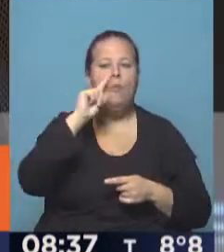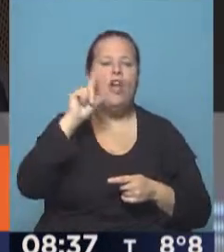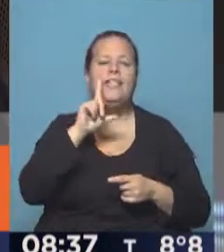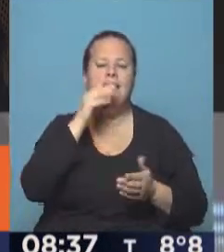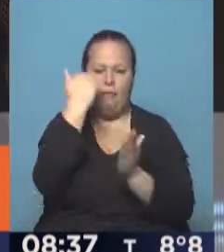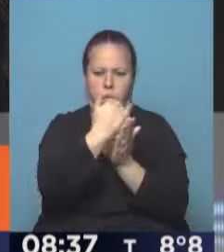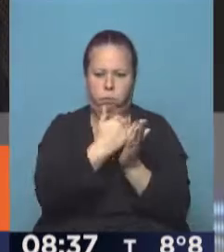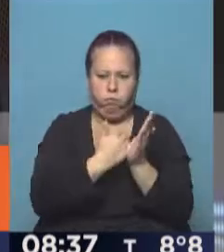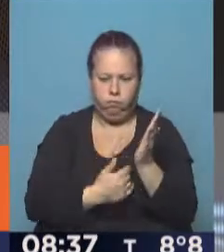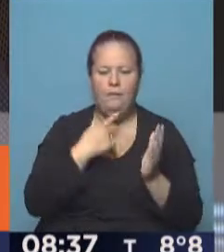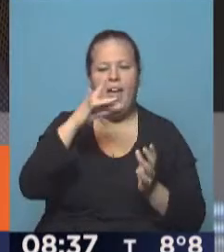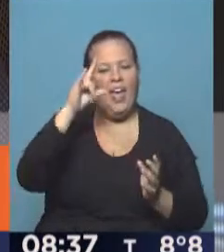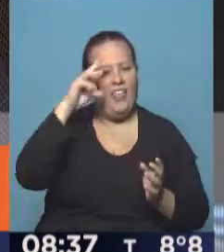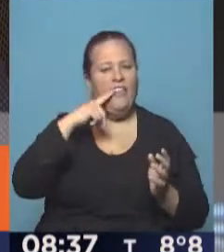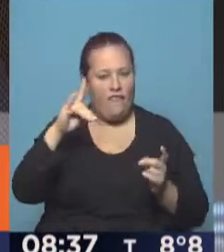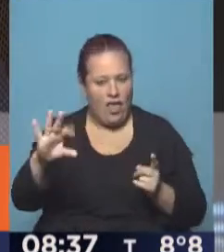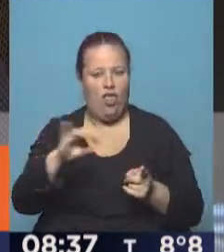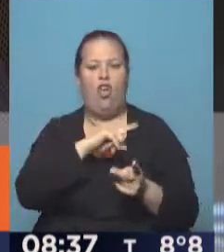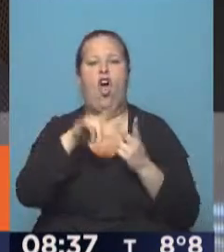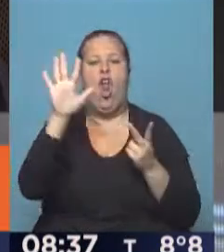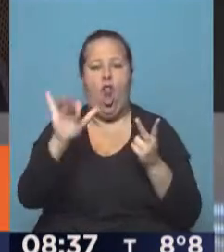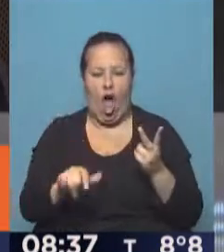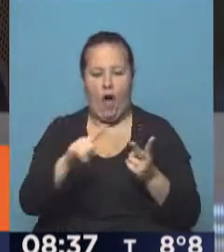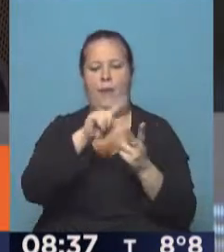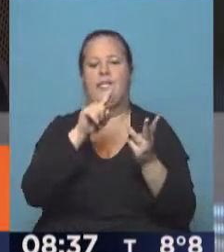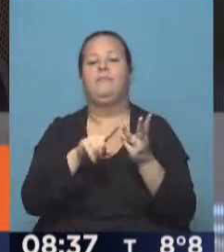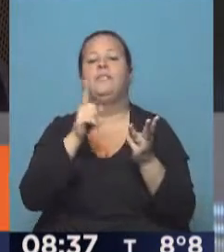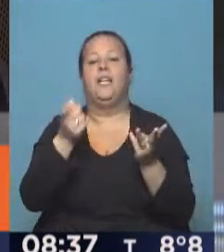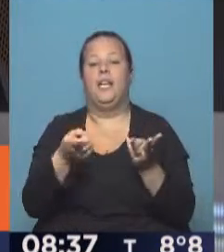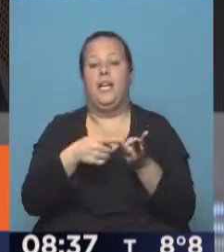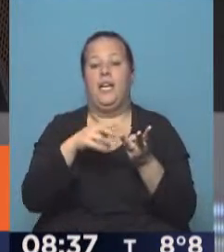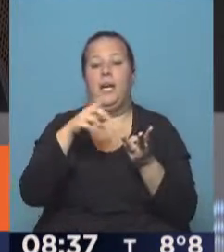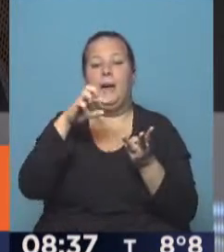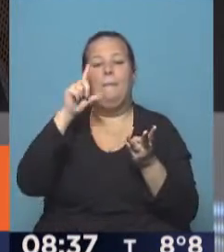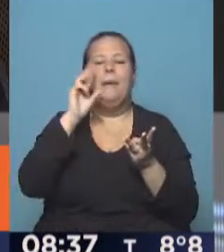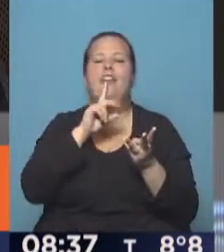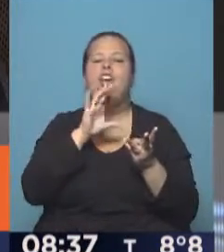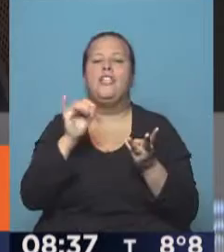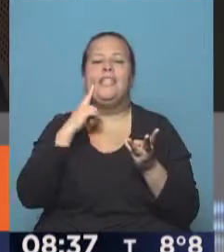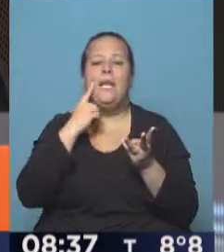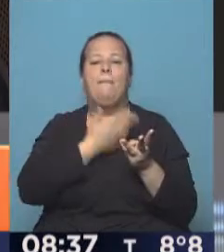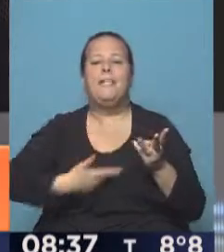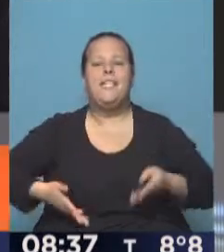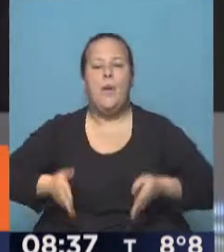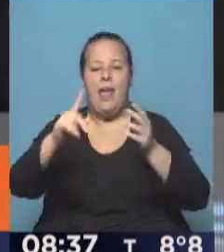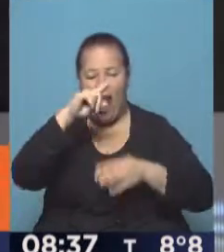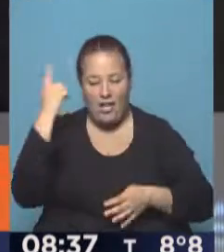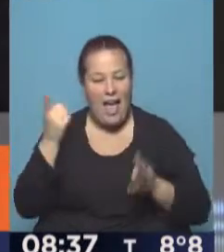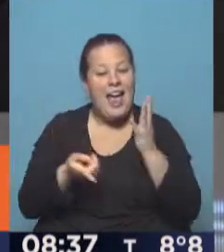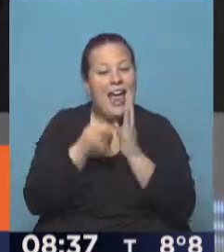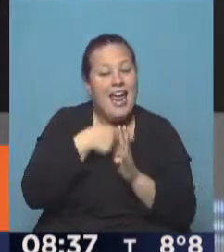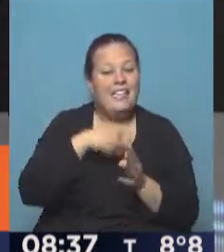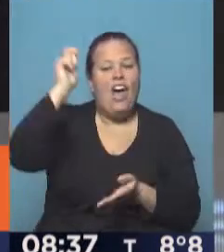menciona, hablemos de Devido, hablemos de López, hablemos de Perioti como presidente de Vialidad Nacional, las personas